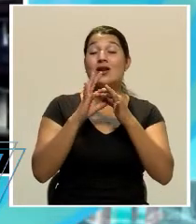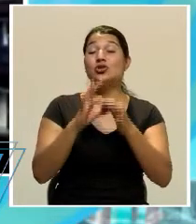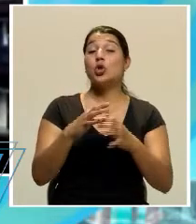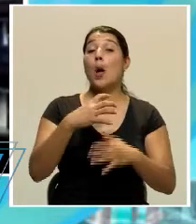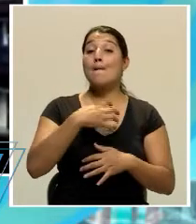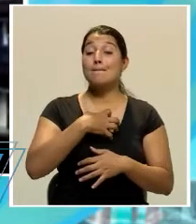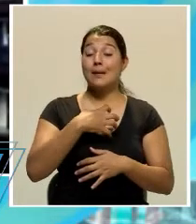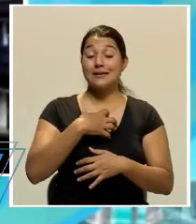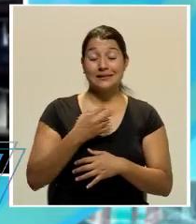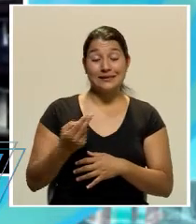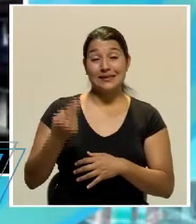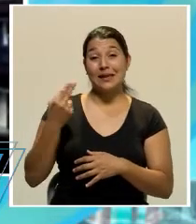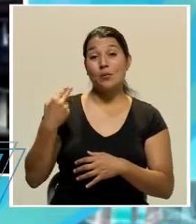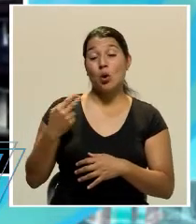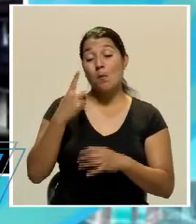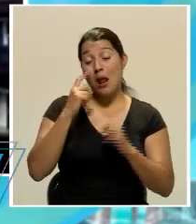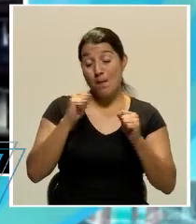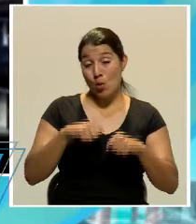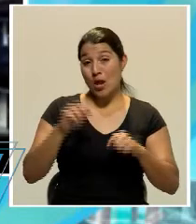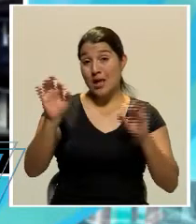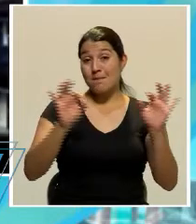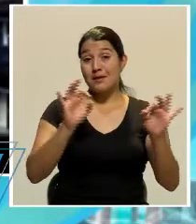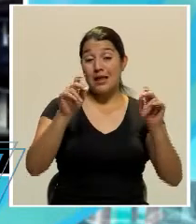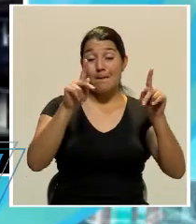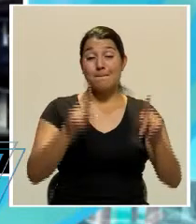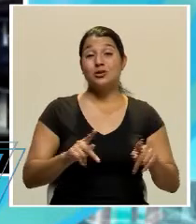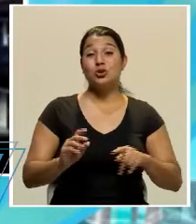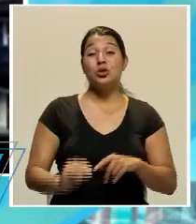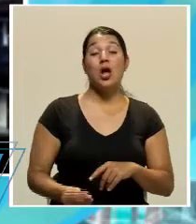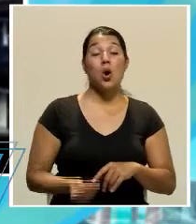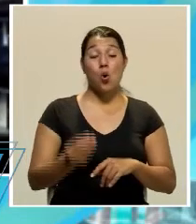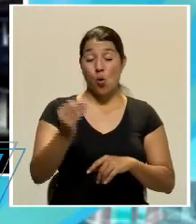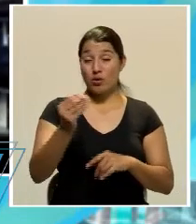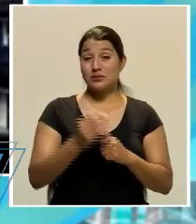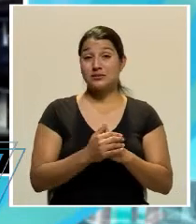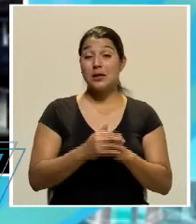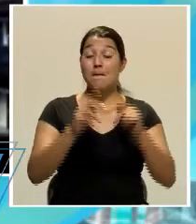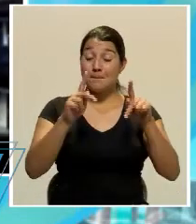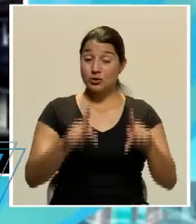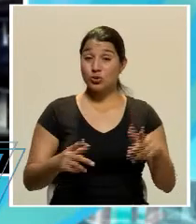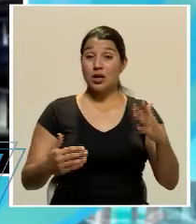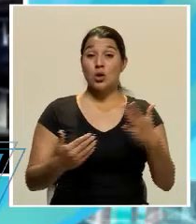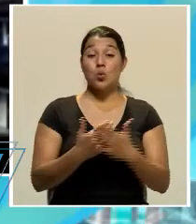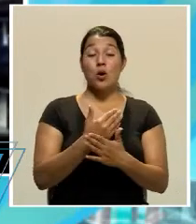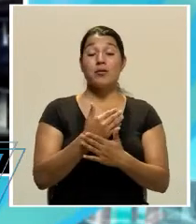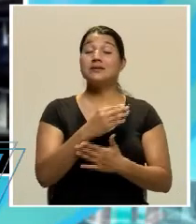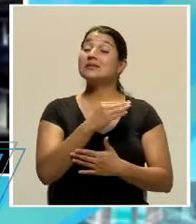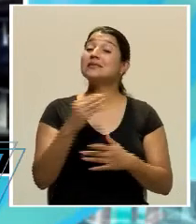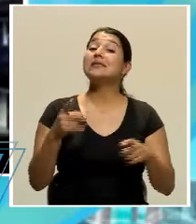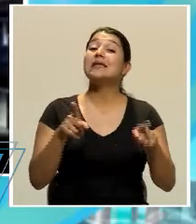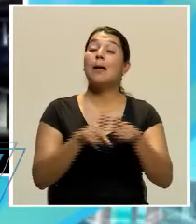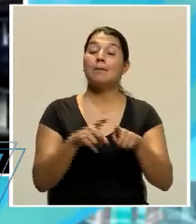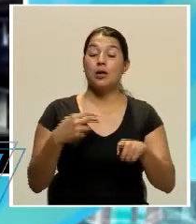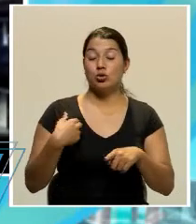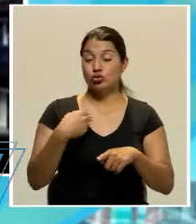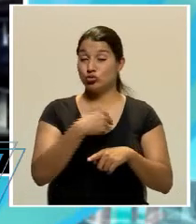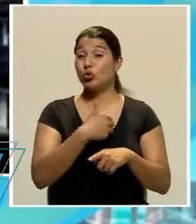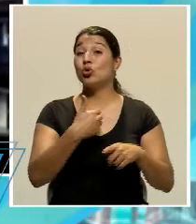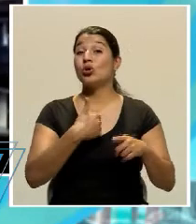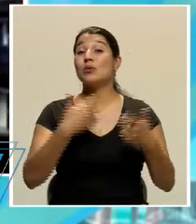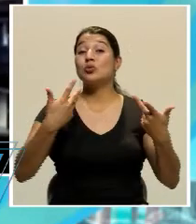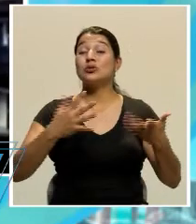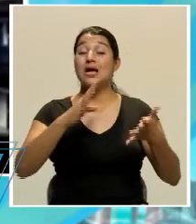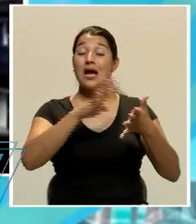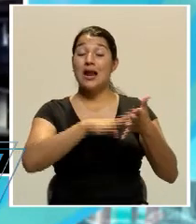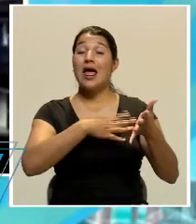para atraer públicos jóvenes, públicos nuevos, y además tenemos la agenda que